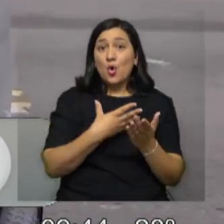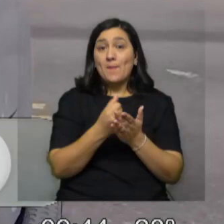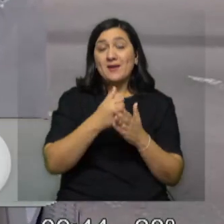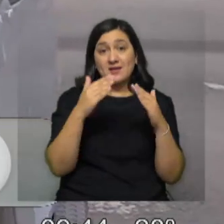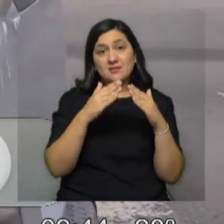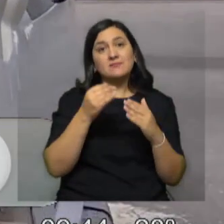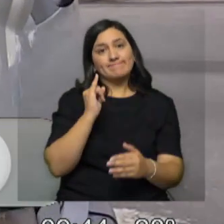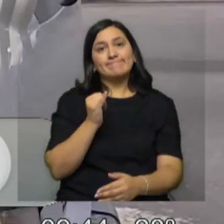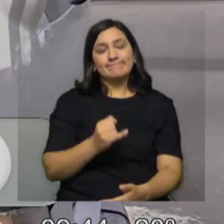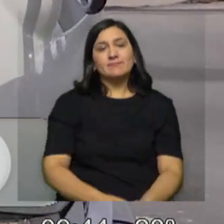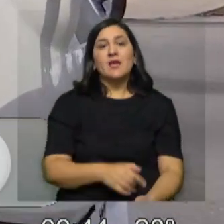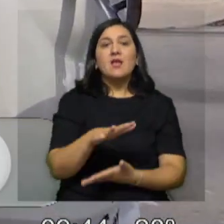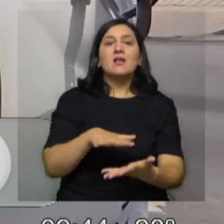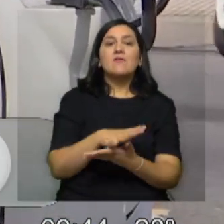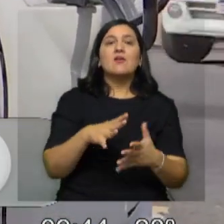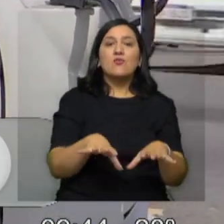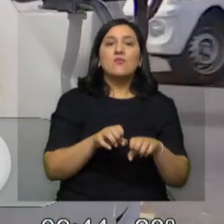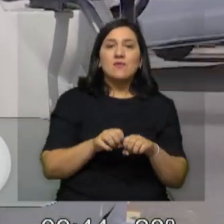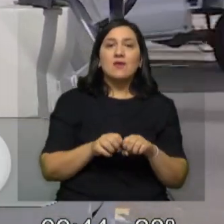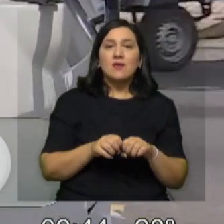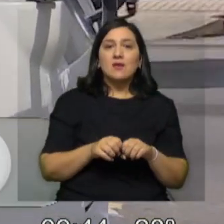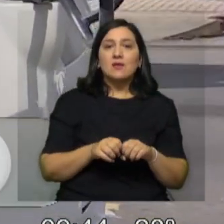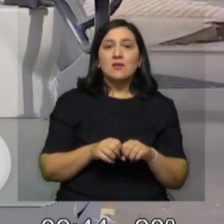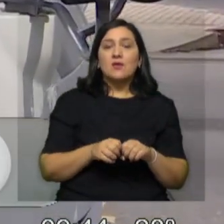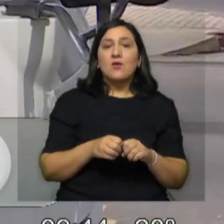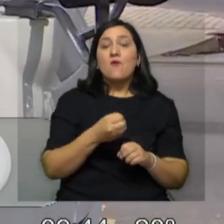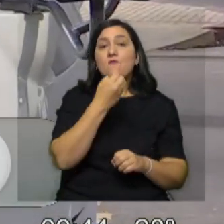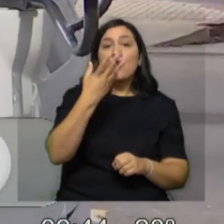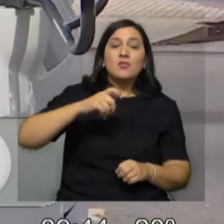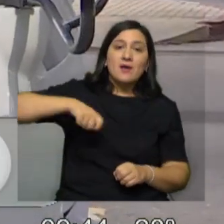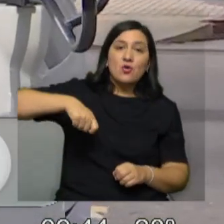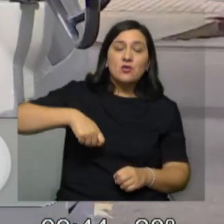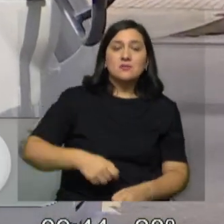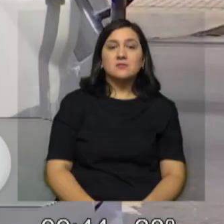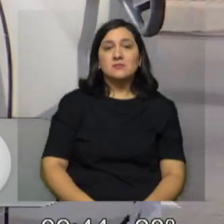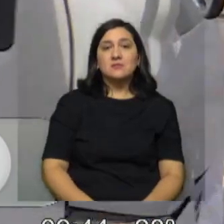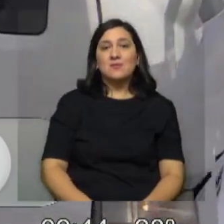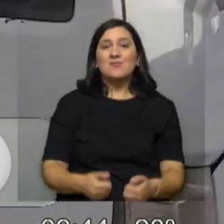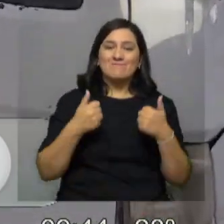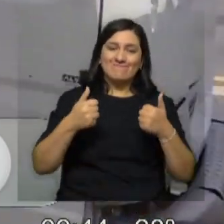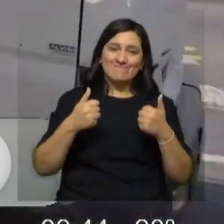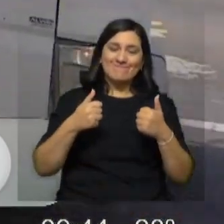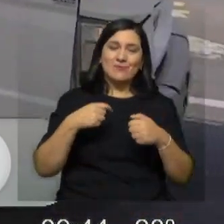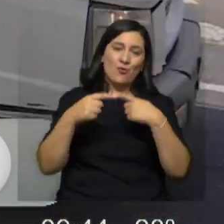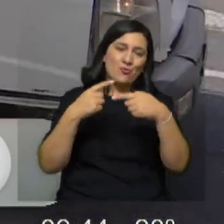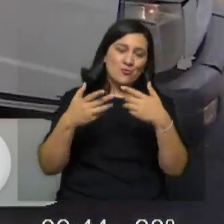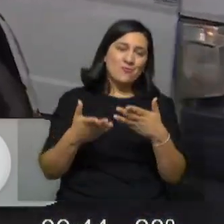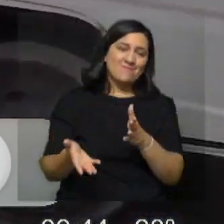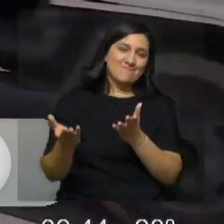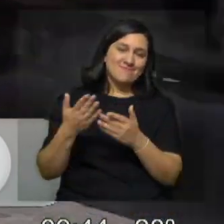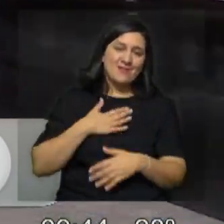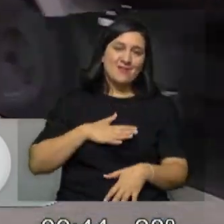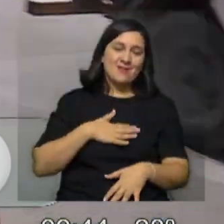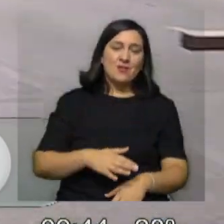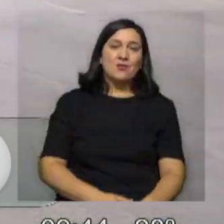Sí. ¿Sí? ¿En qué barrio vive usted, caballero? En Flor de Maroña. Flor de Maroña, excelente. Vamos arriba, ¿eh? Lo dejamos seguir.